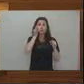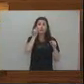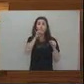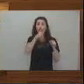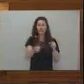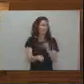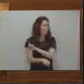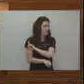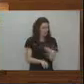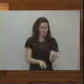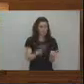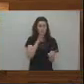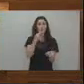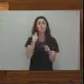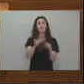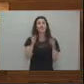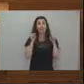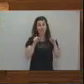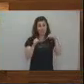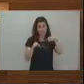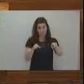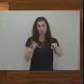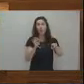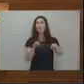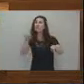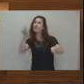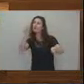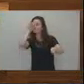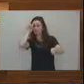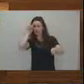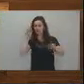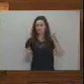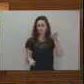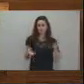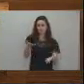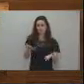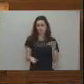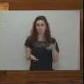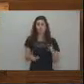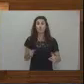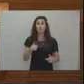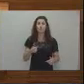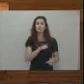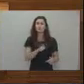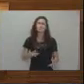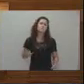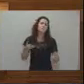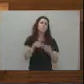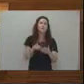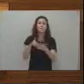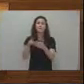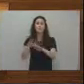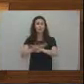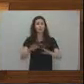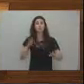las políticas del señor Rajoy son de ella. ¿De acuerdo? Pero mi objetivo, yo no he venido aquí a impedirle el paso a nadie, simplemente que son políticas